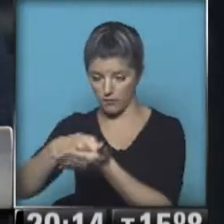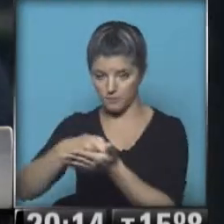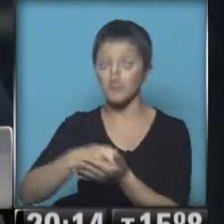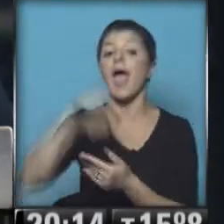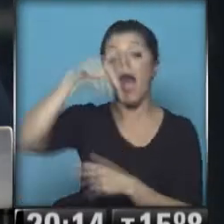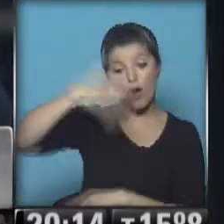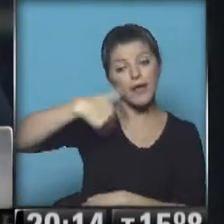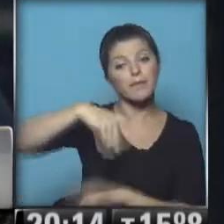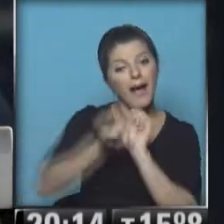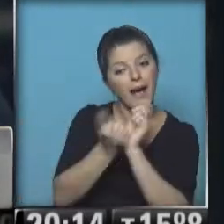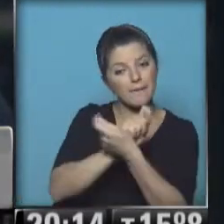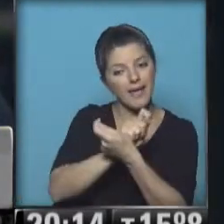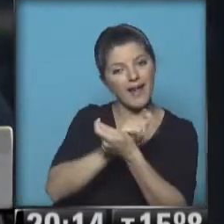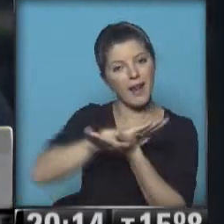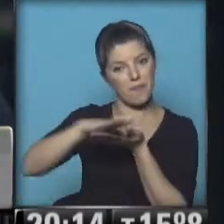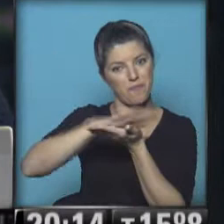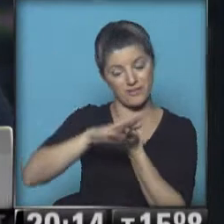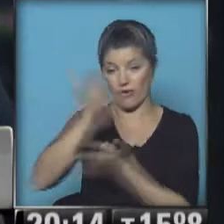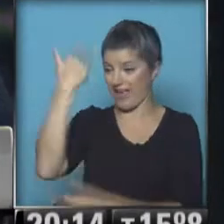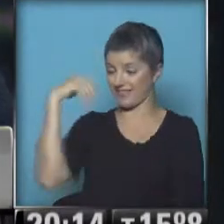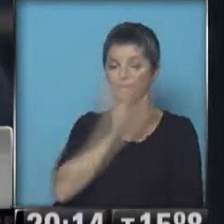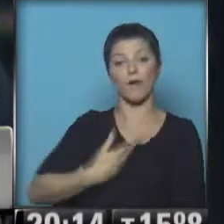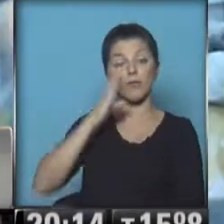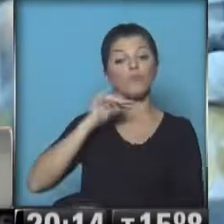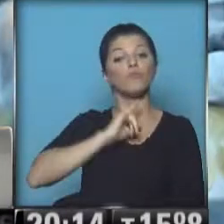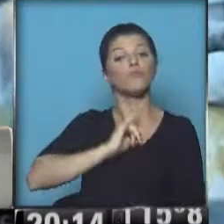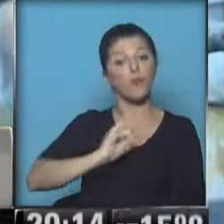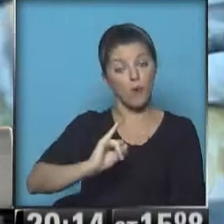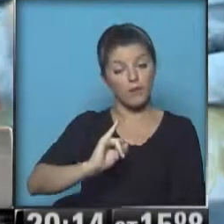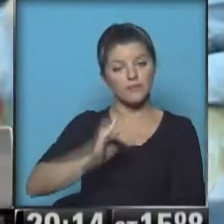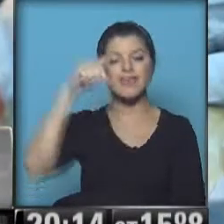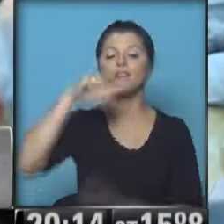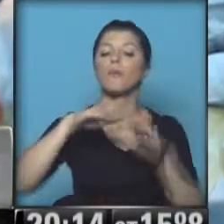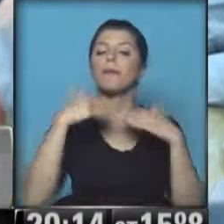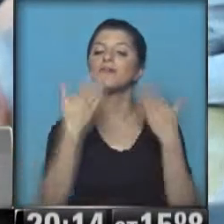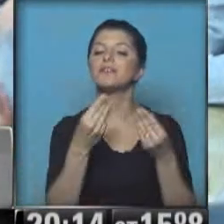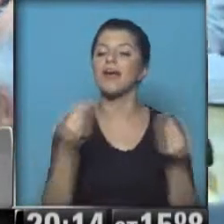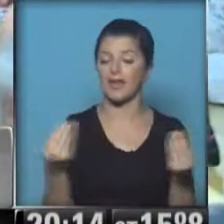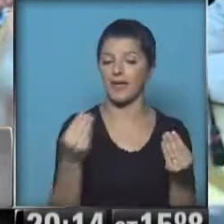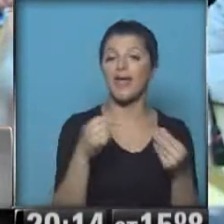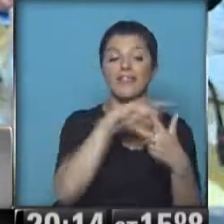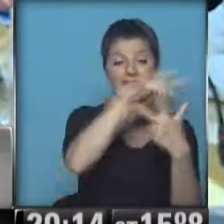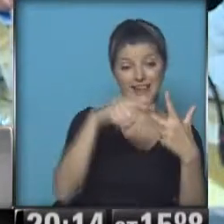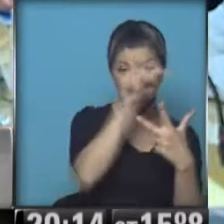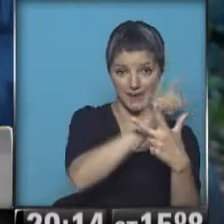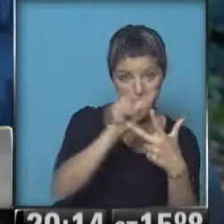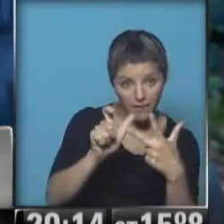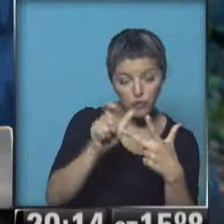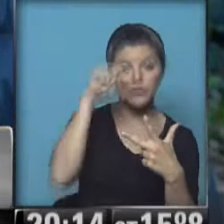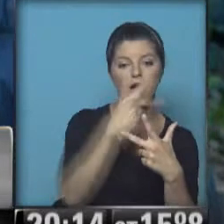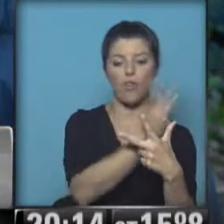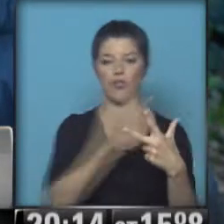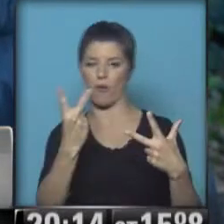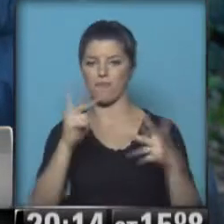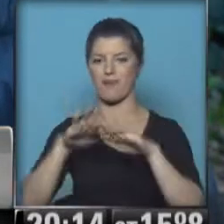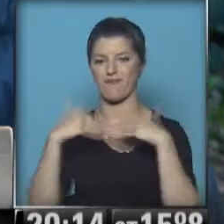piso salarial anunciado ayer por la presidenta Cristina Fernández beneficia a 2 de cada 3 trabajadores. Es el